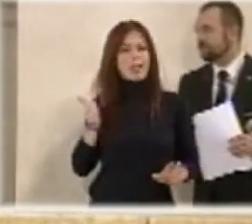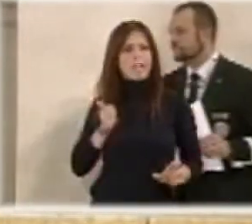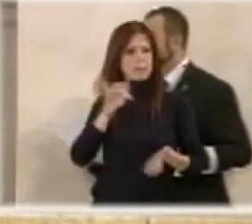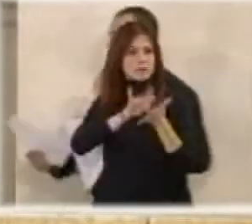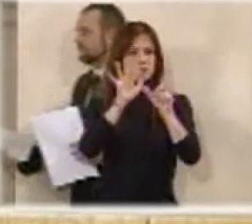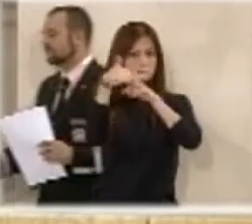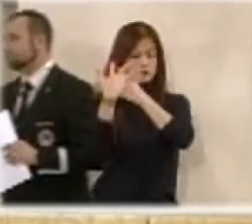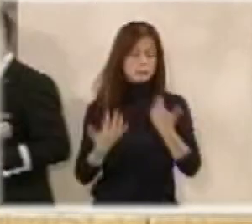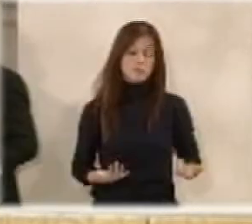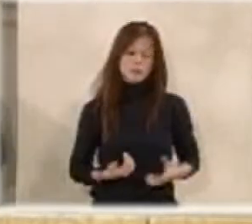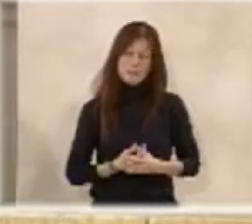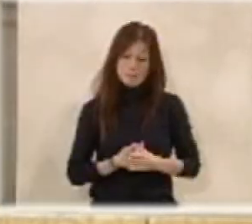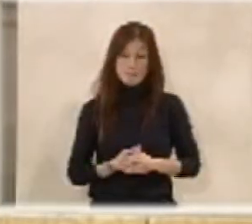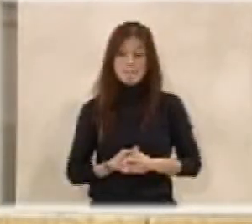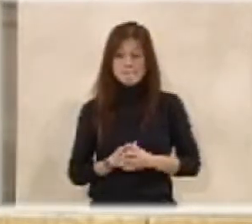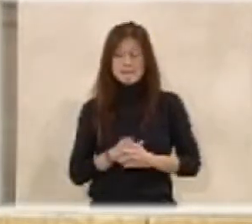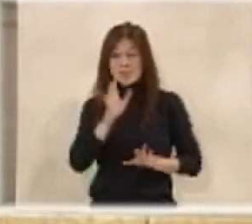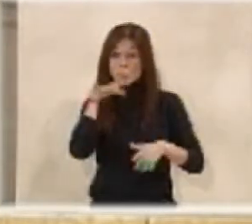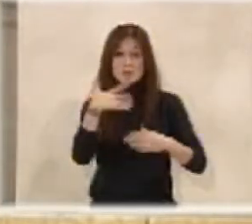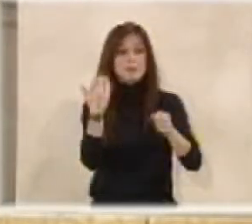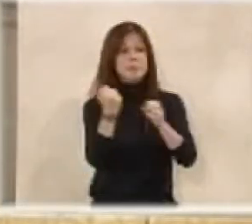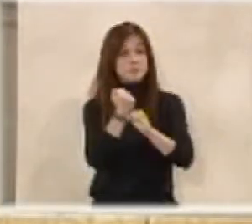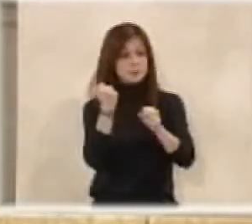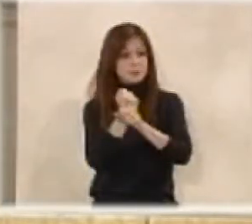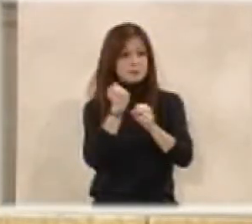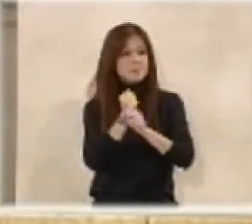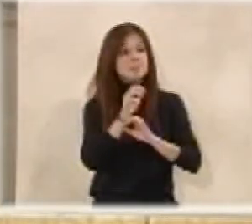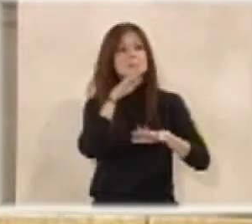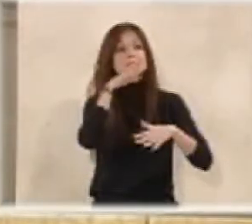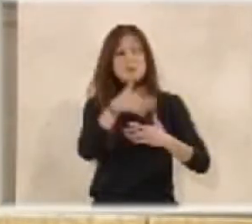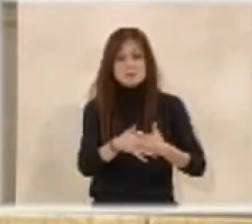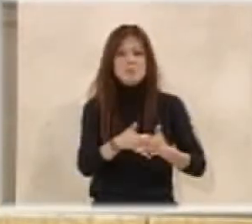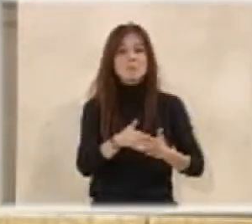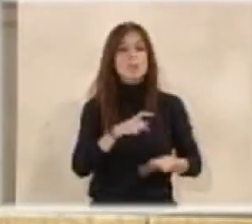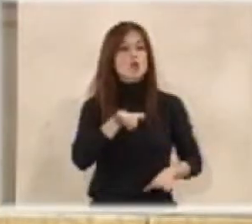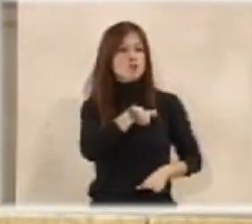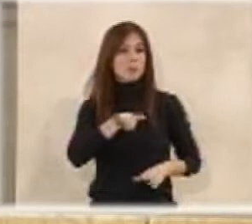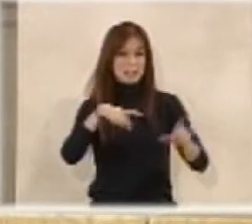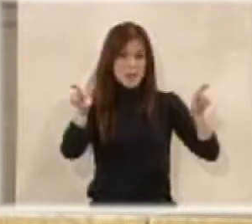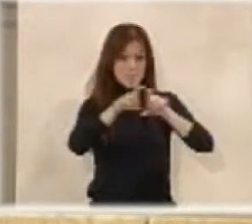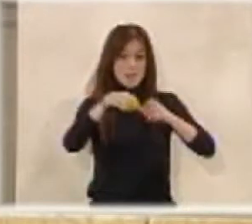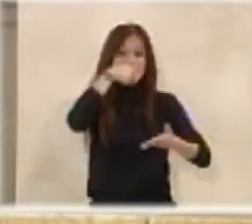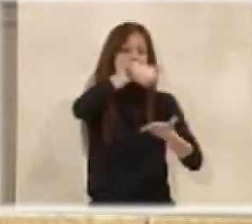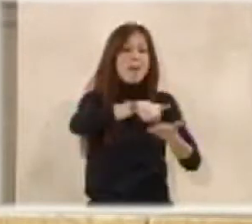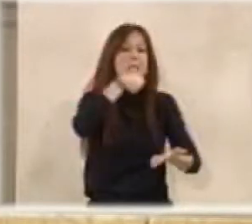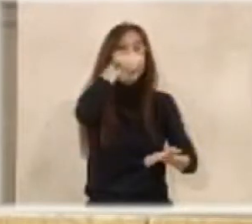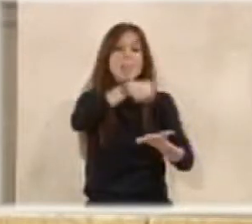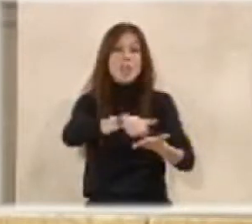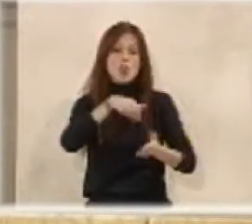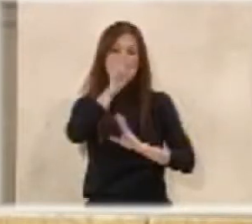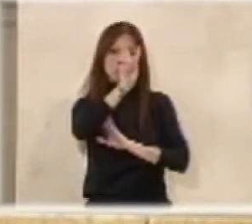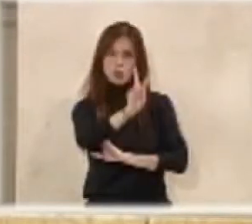el momento. Y se está trabajando porque las peticiones del comité de empresa eran